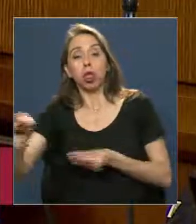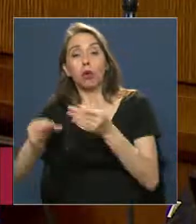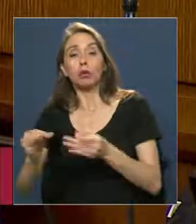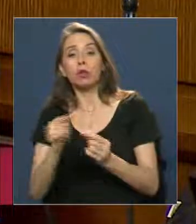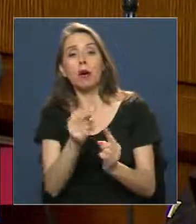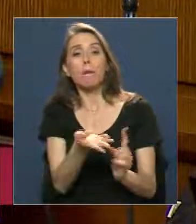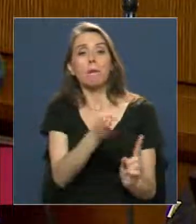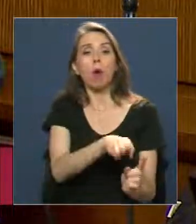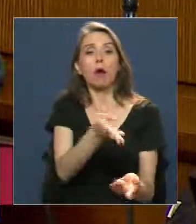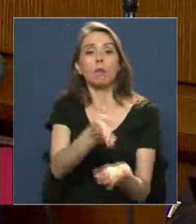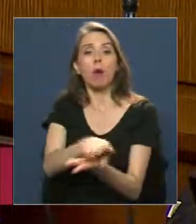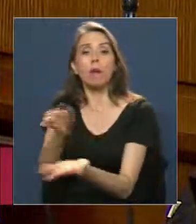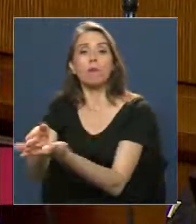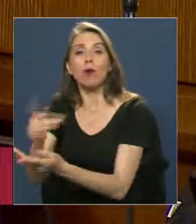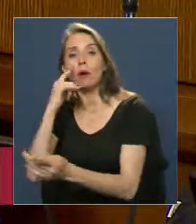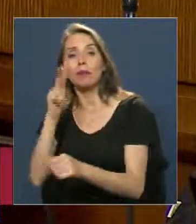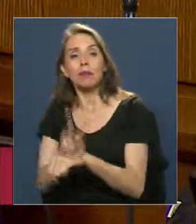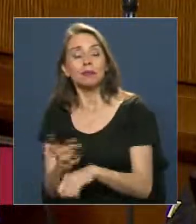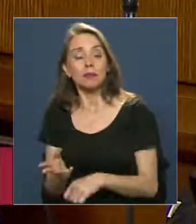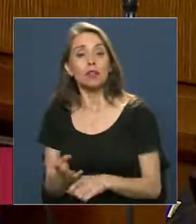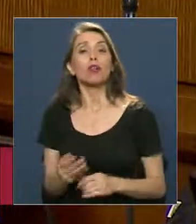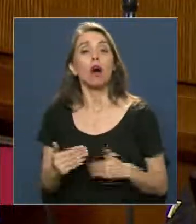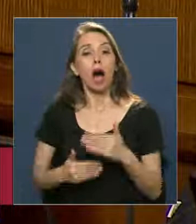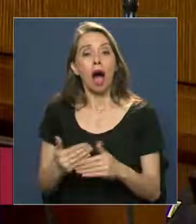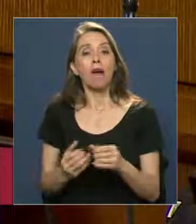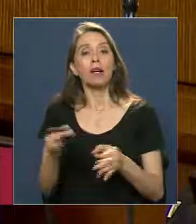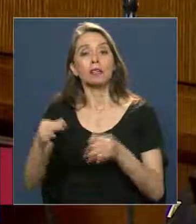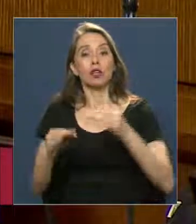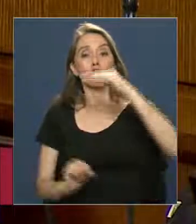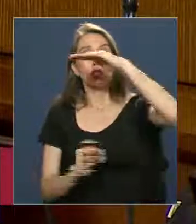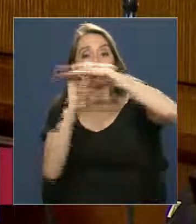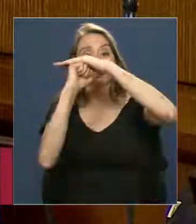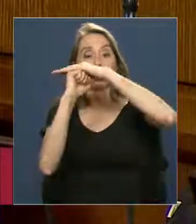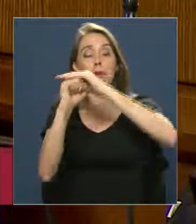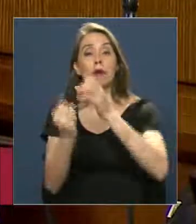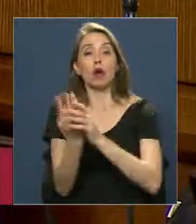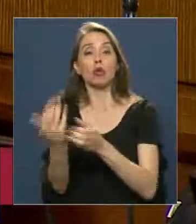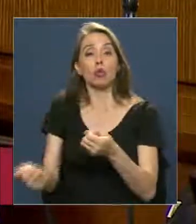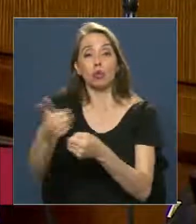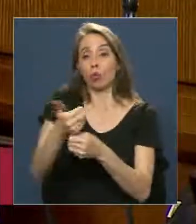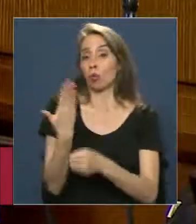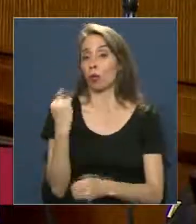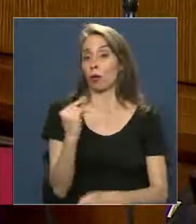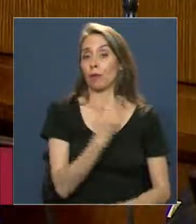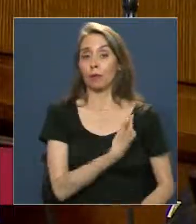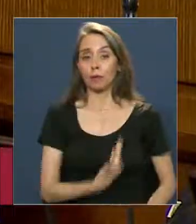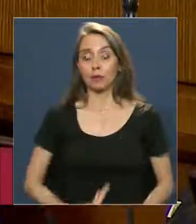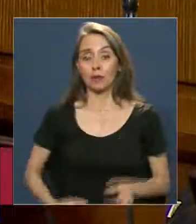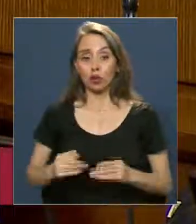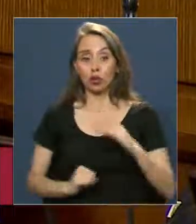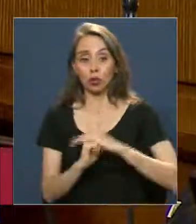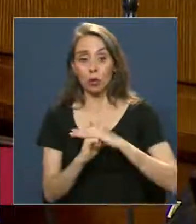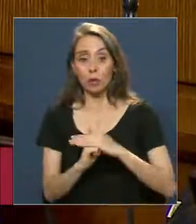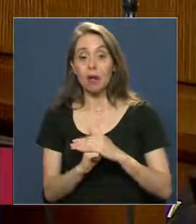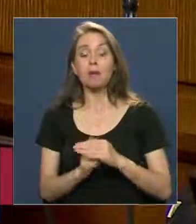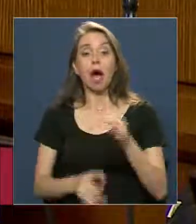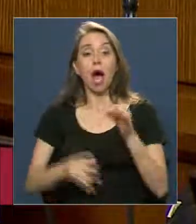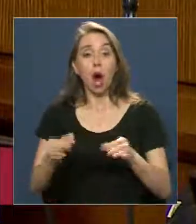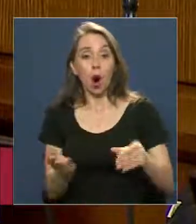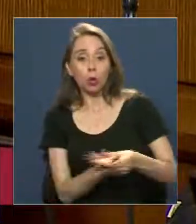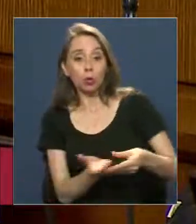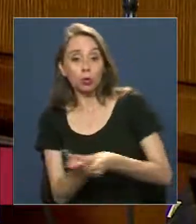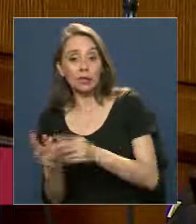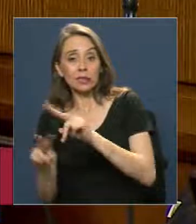Tenemos mucho que avanzar también en la Corte Suprema, y ojalá que el nuevo presidente de la Corte Suprema le dé una especial agilidad a las causas de derechos humanos, porque eso va a